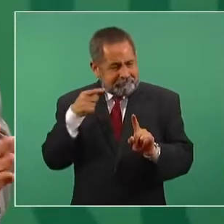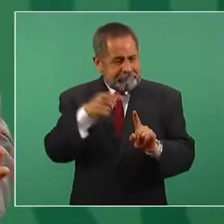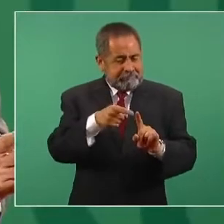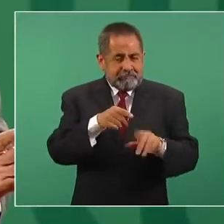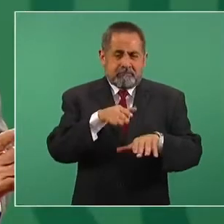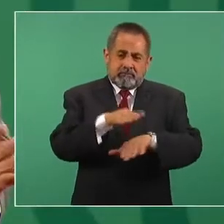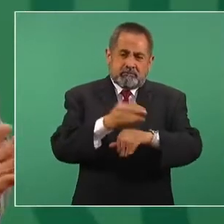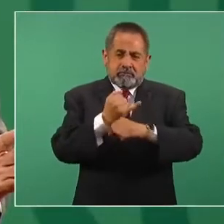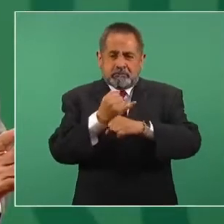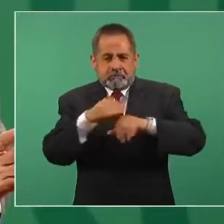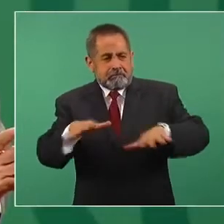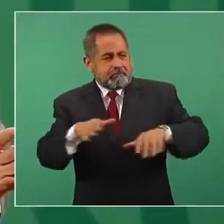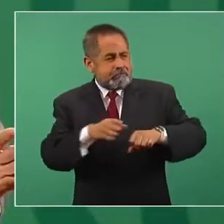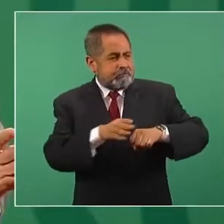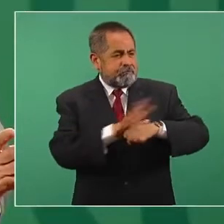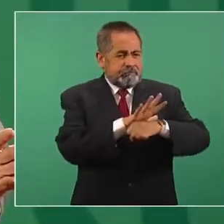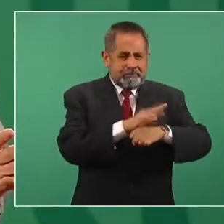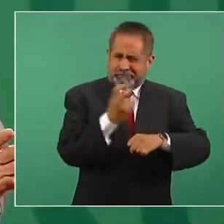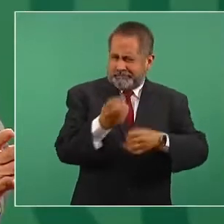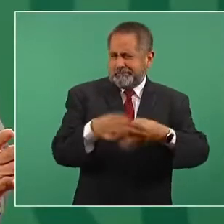ahora más que nunca